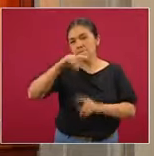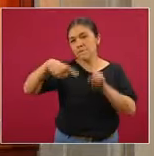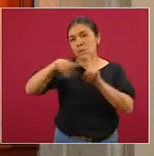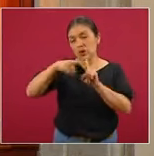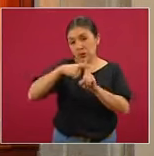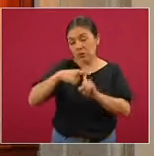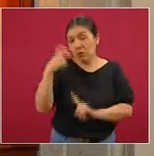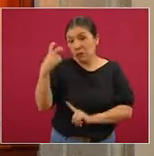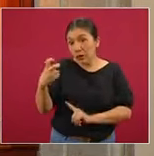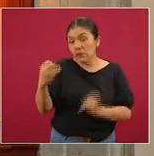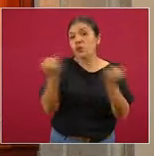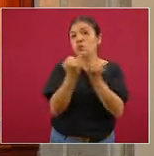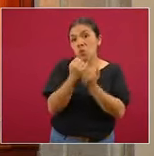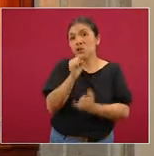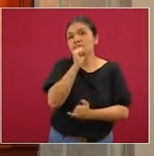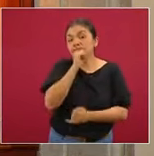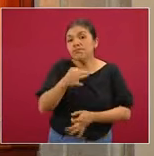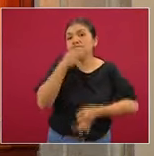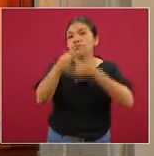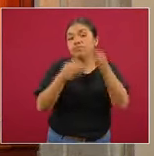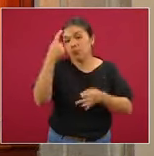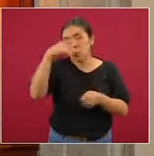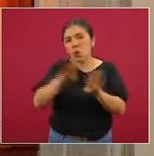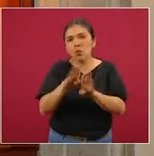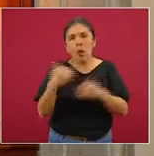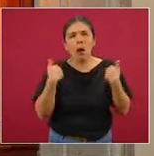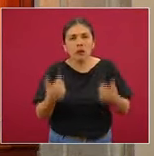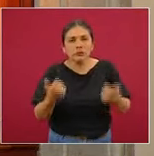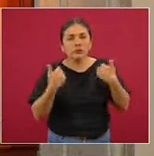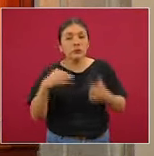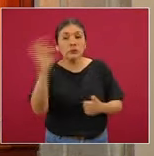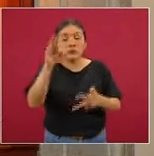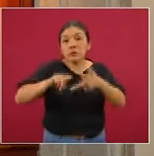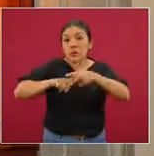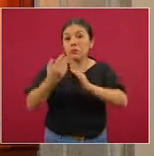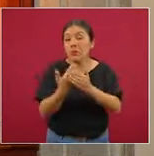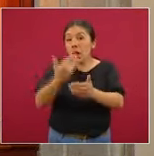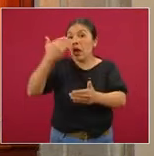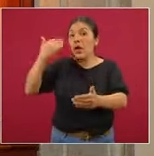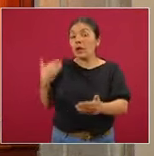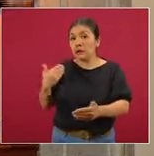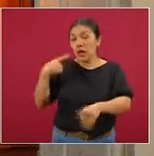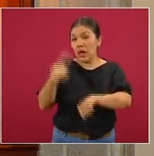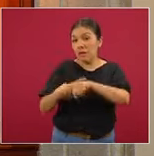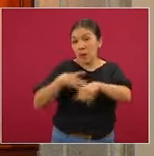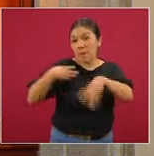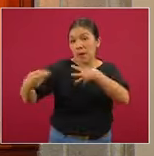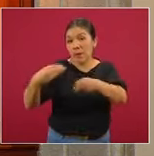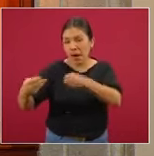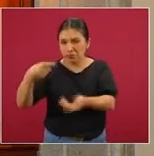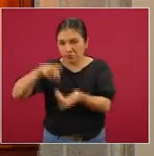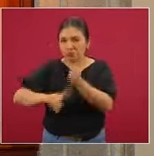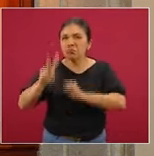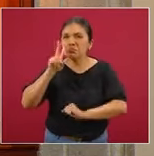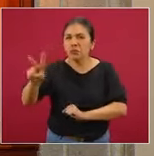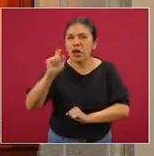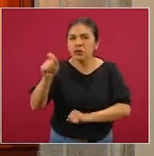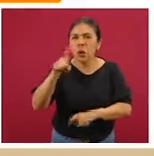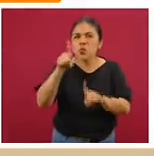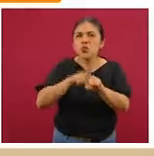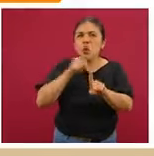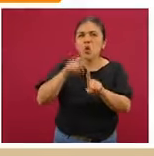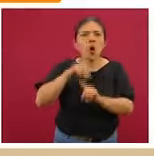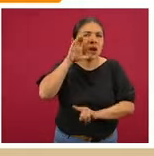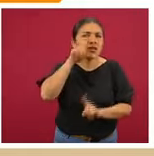los indicadores que también le estamos dando seguimiento desde que inició la epidemia. Lo podemos ver representado en esa línea de